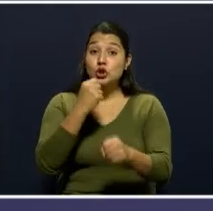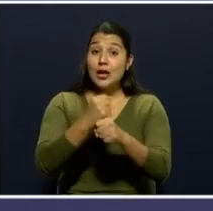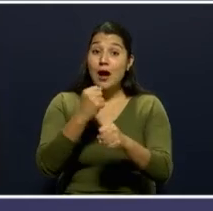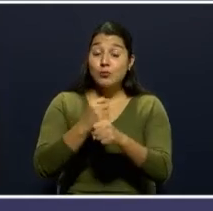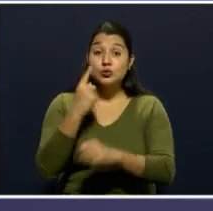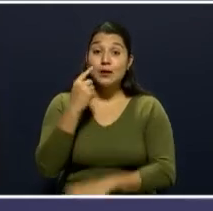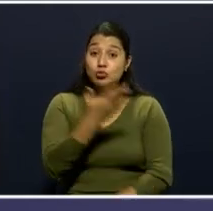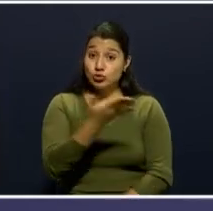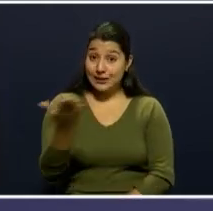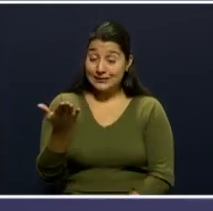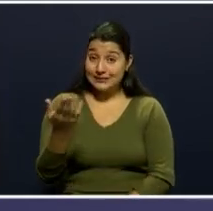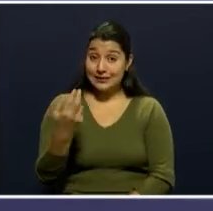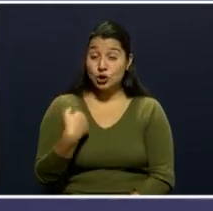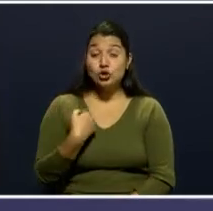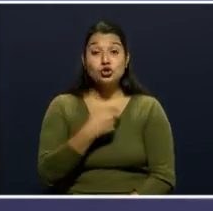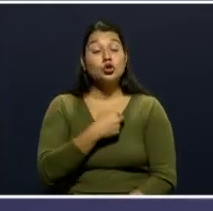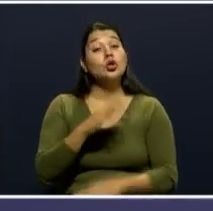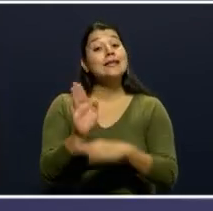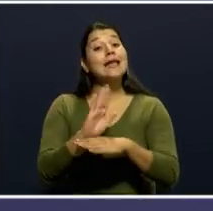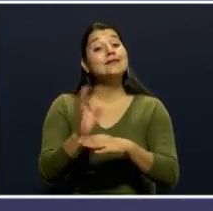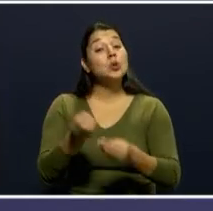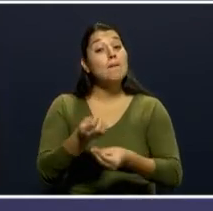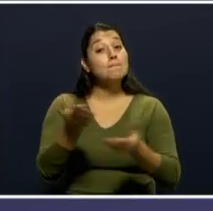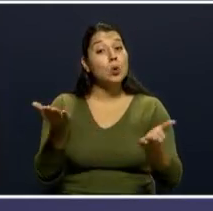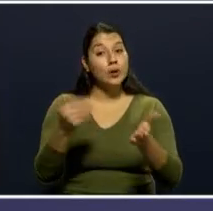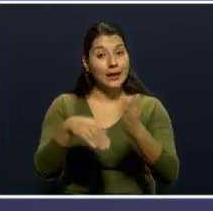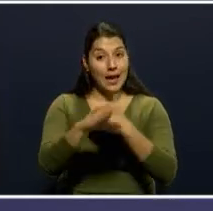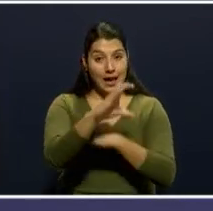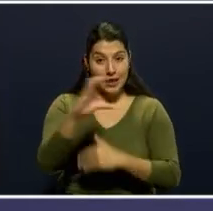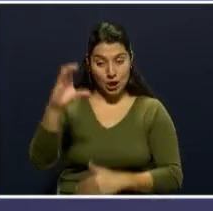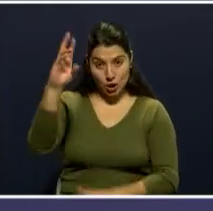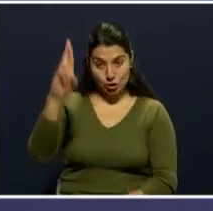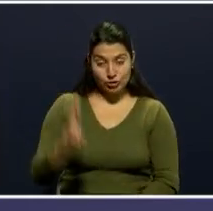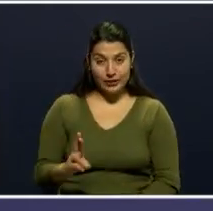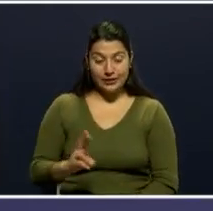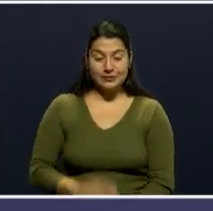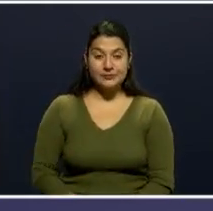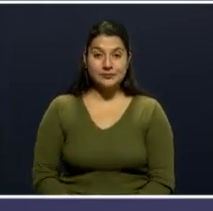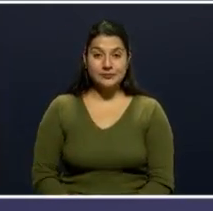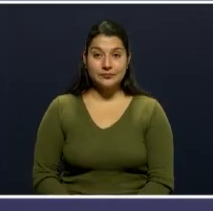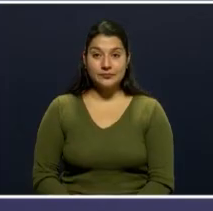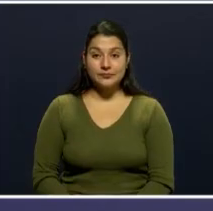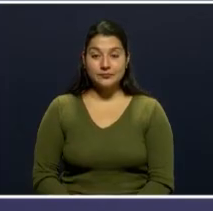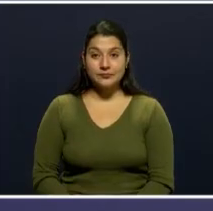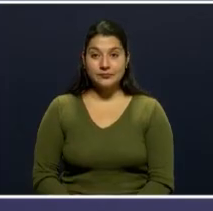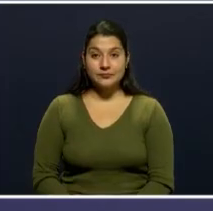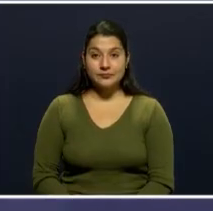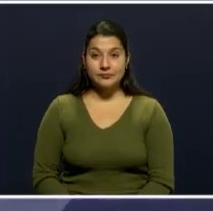ustedes. Somos la televisión pública de Costa Rica.